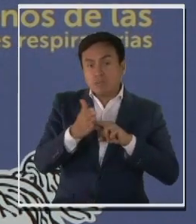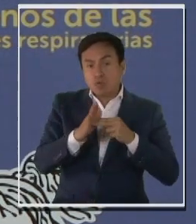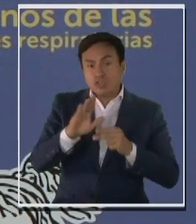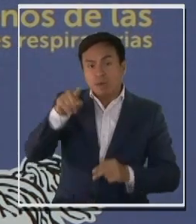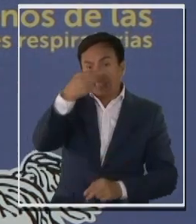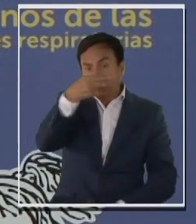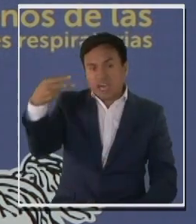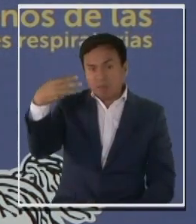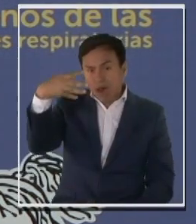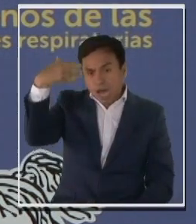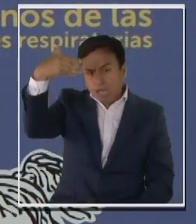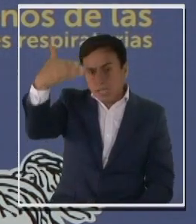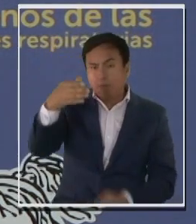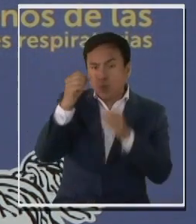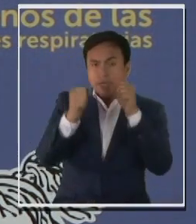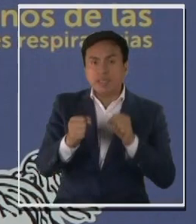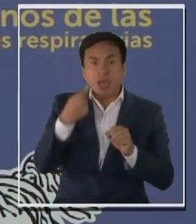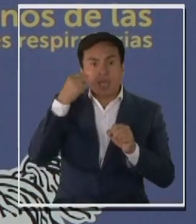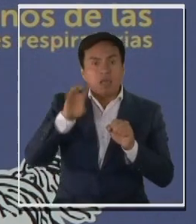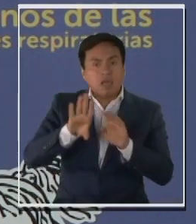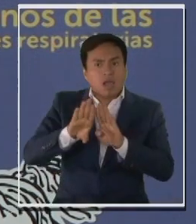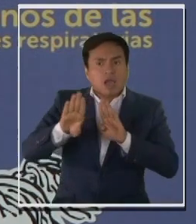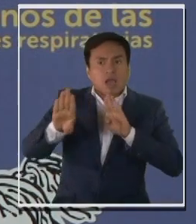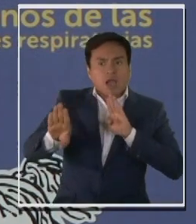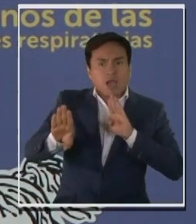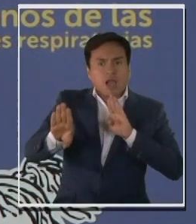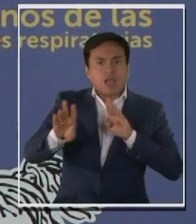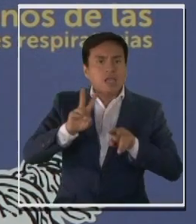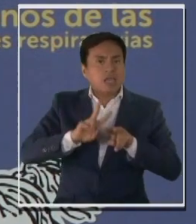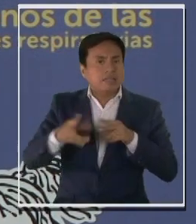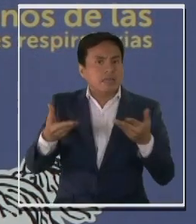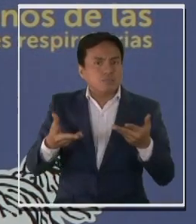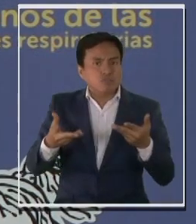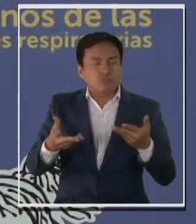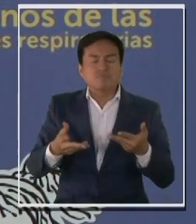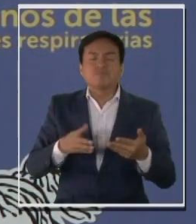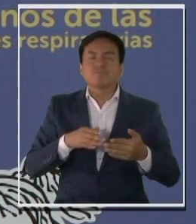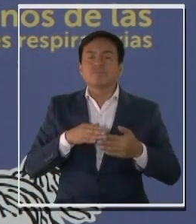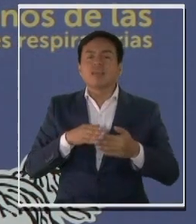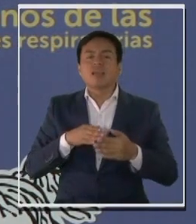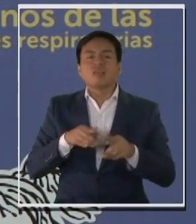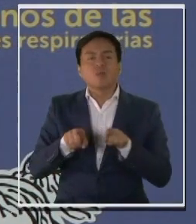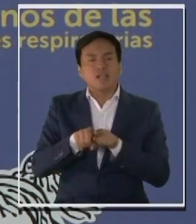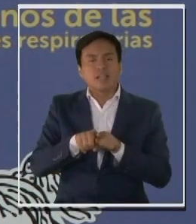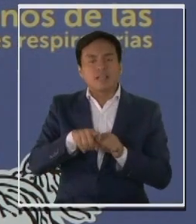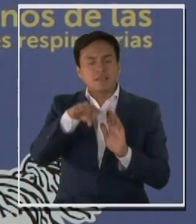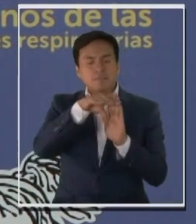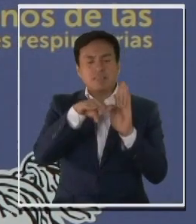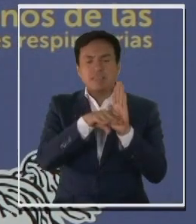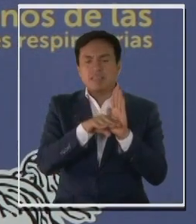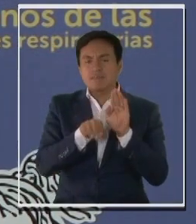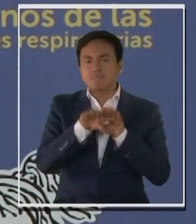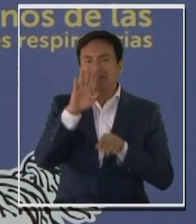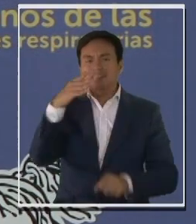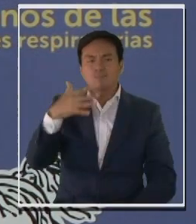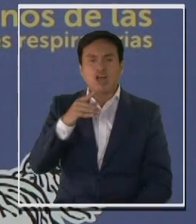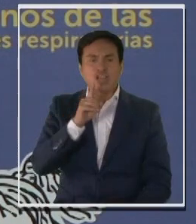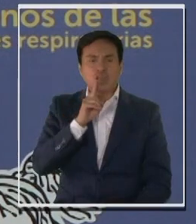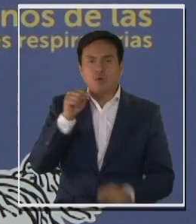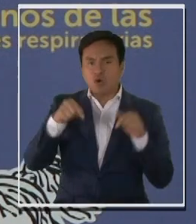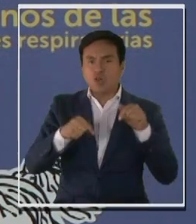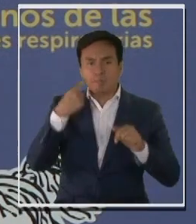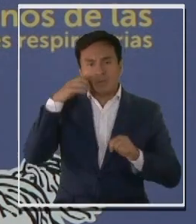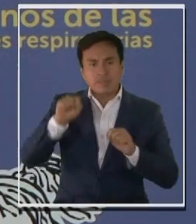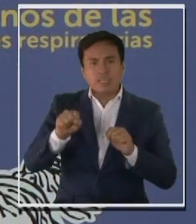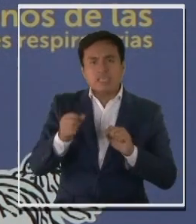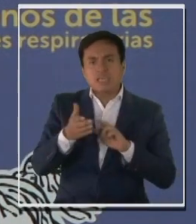semanas y Qué podemos hacer para prevenir y adelantarnos a esto es acudir y tomar la medida más importante que tenemos hoy para